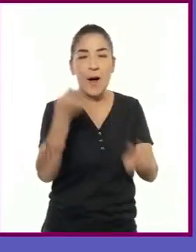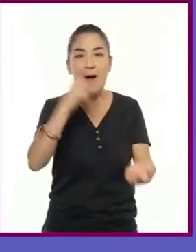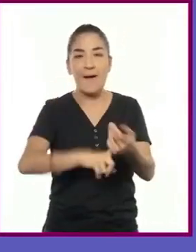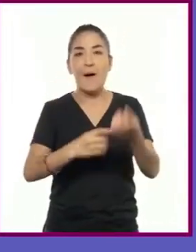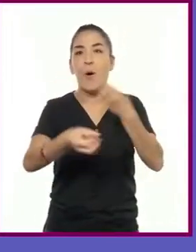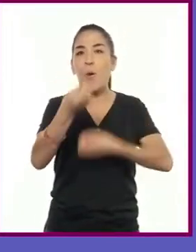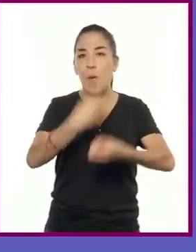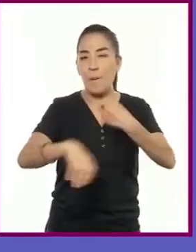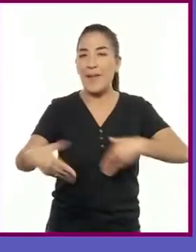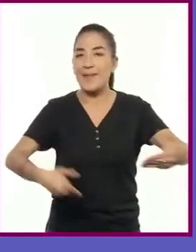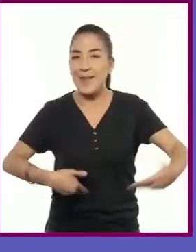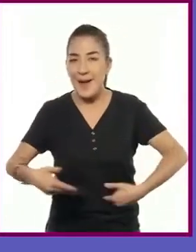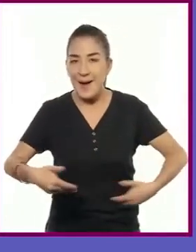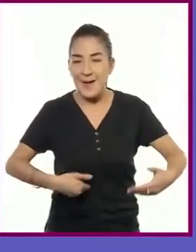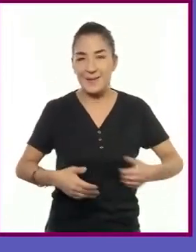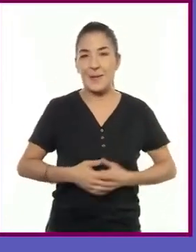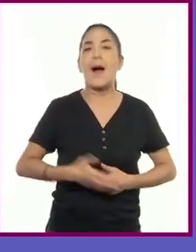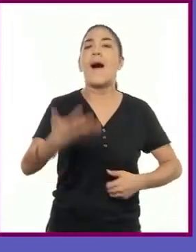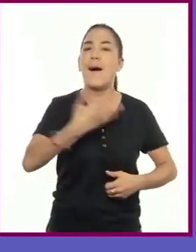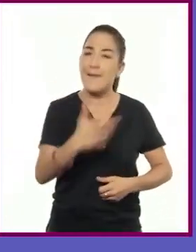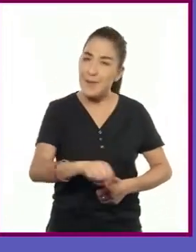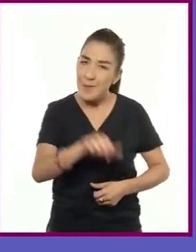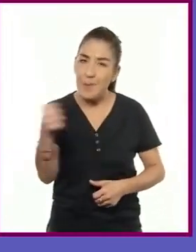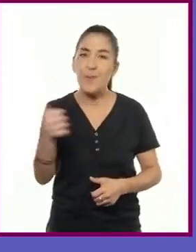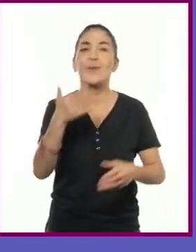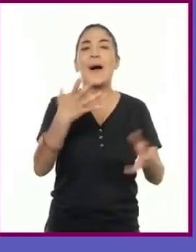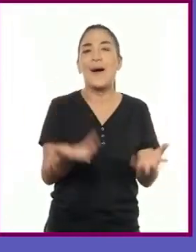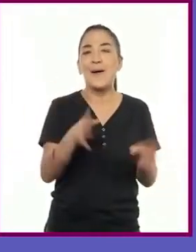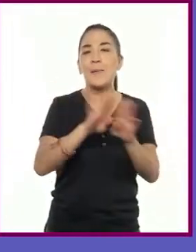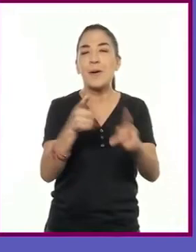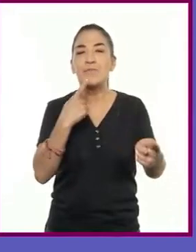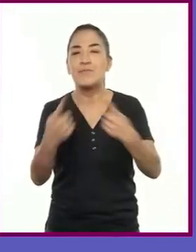de teatro. Hay otros en donde los diálogos se